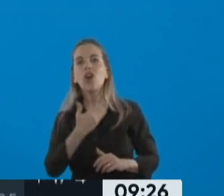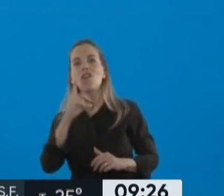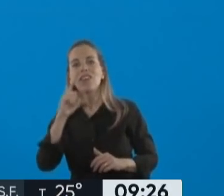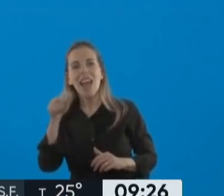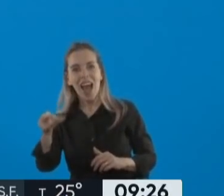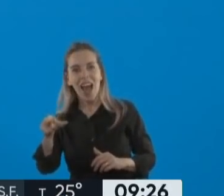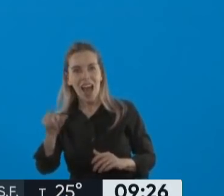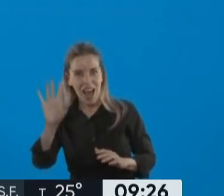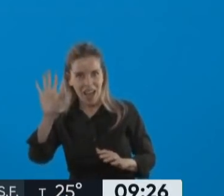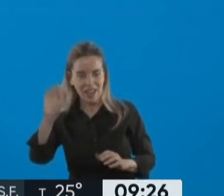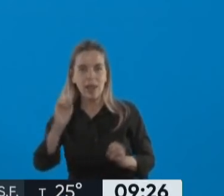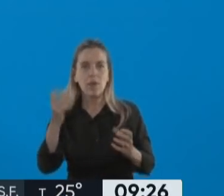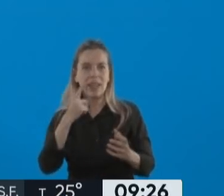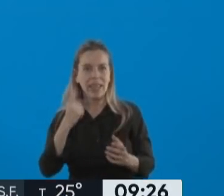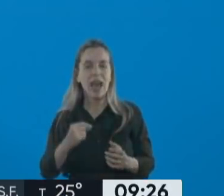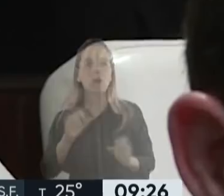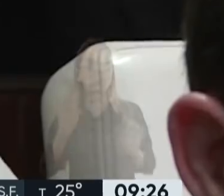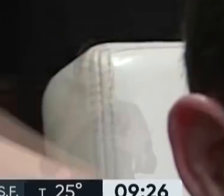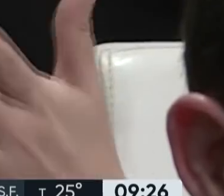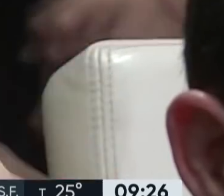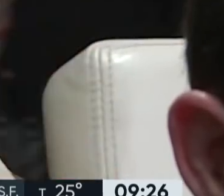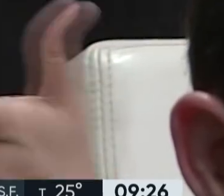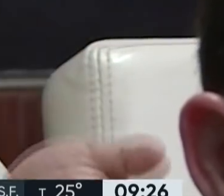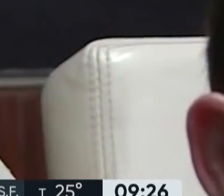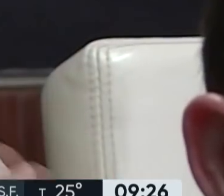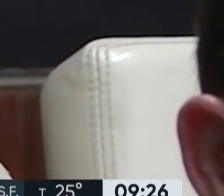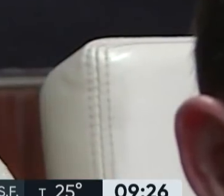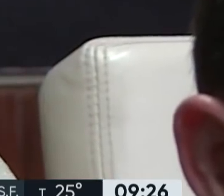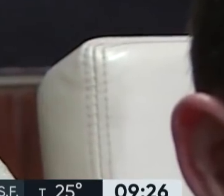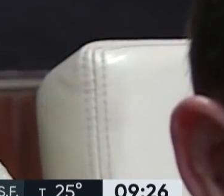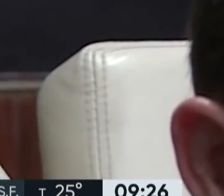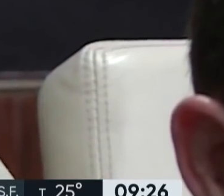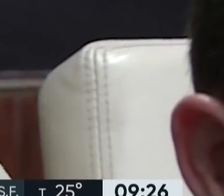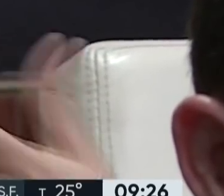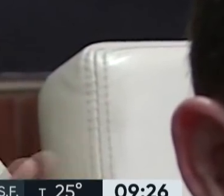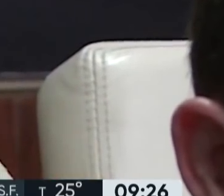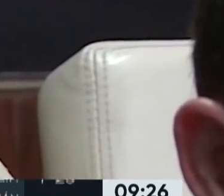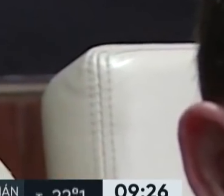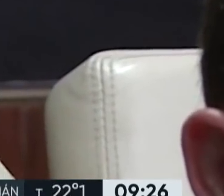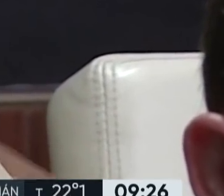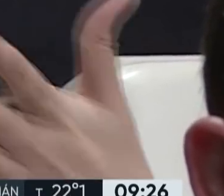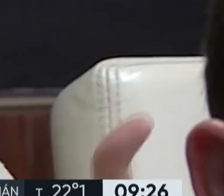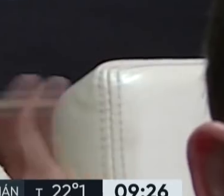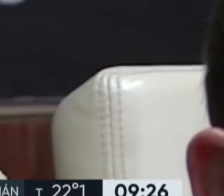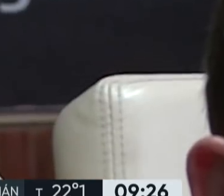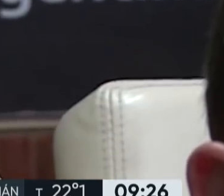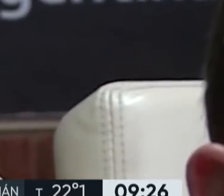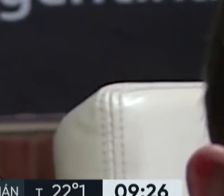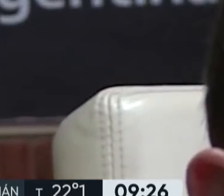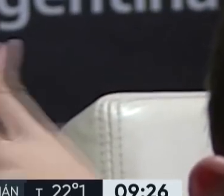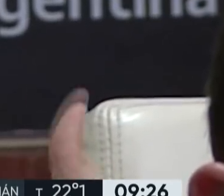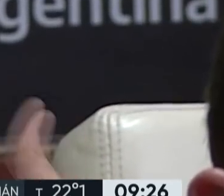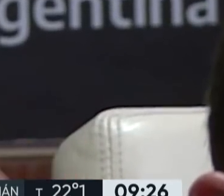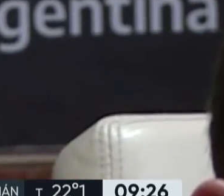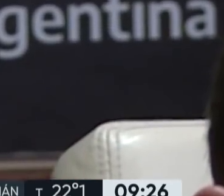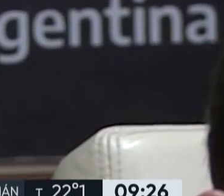Sofía, ¿Qué tal, ¿cómo estás? portavoz? Consultarle un poco cómo avanza la reestructuración del gabinete, teniendo en cuenta que el presidente manifestó que